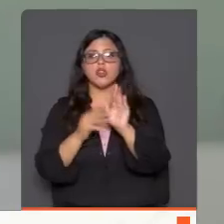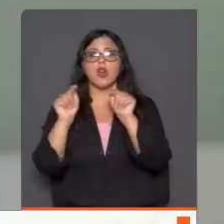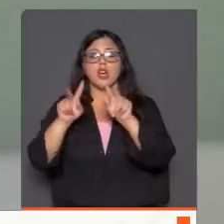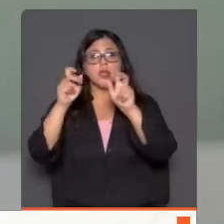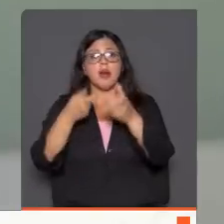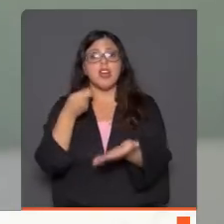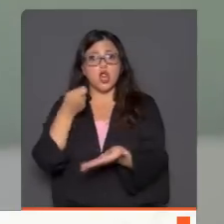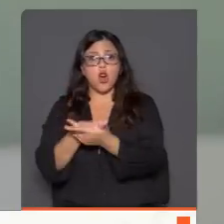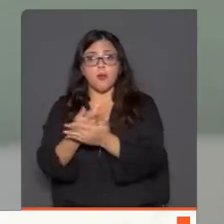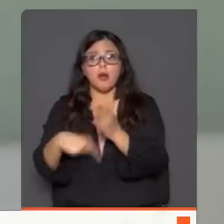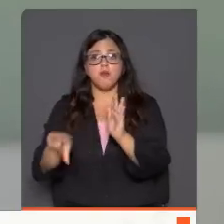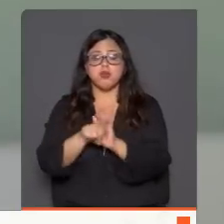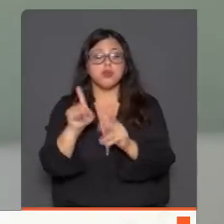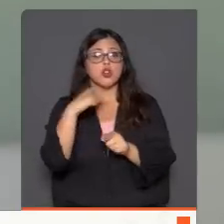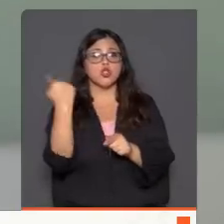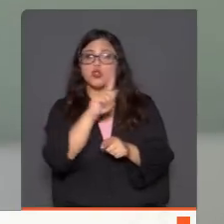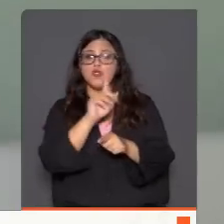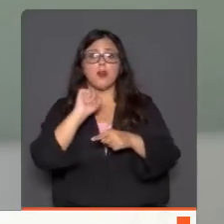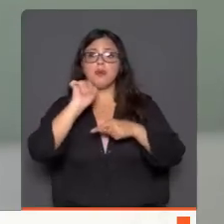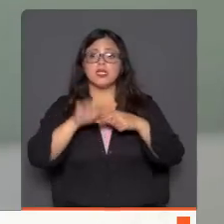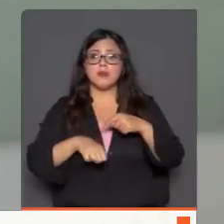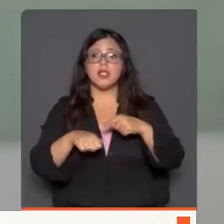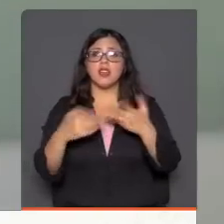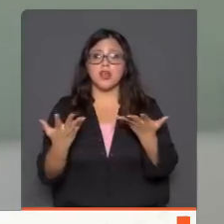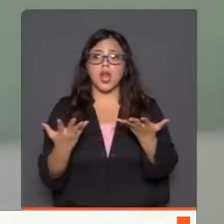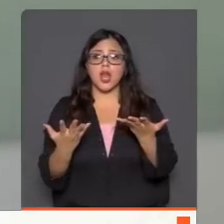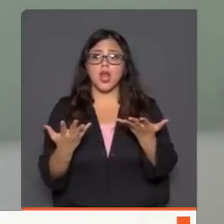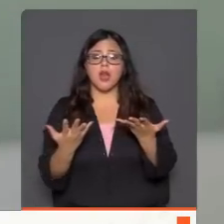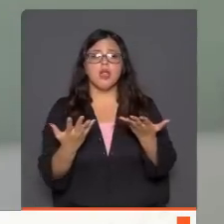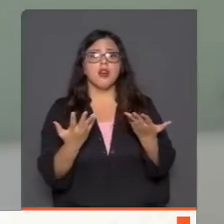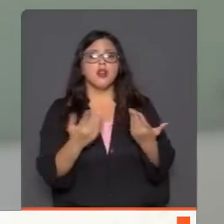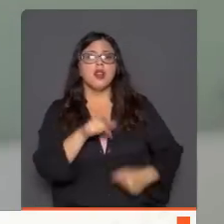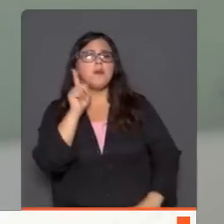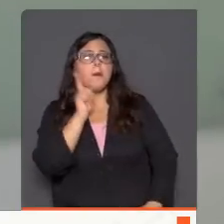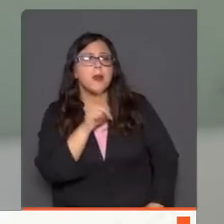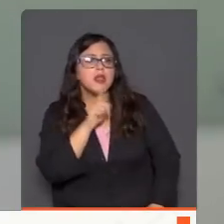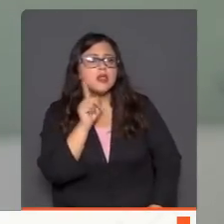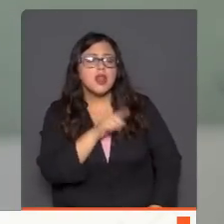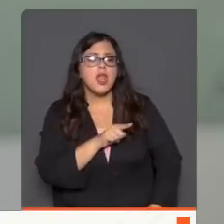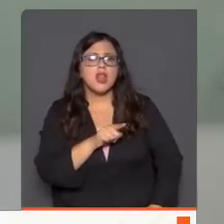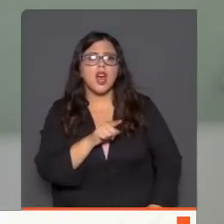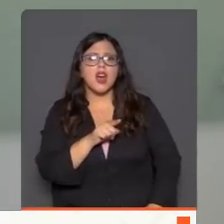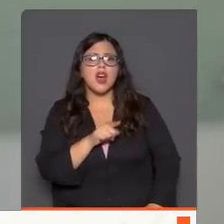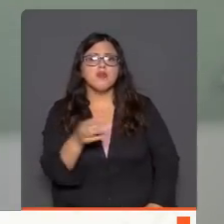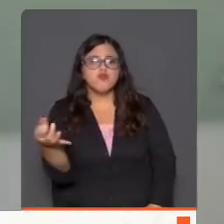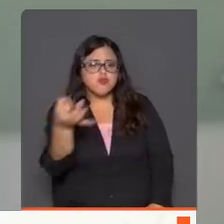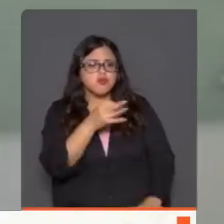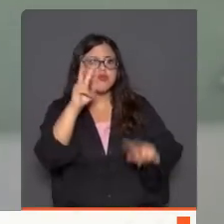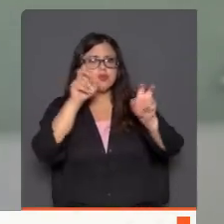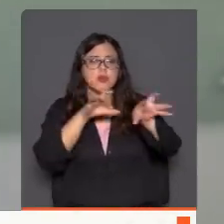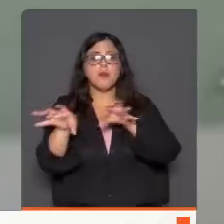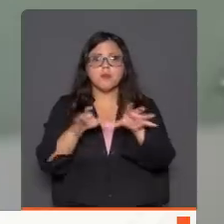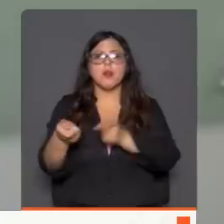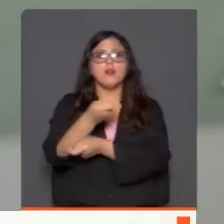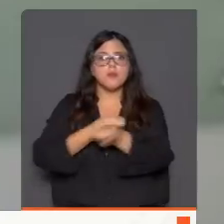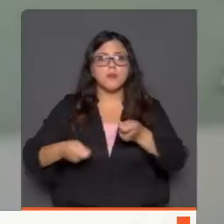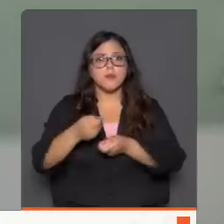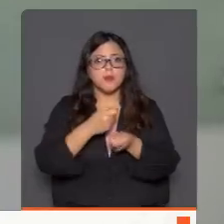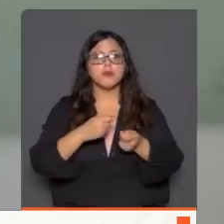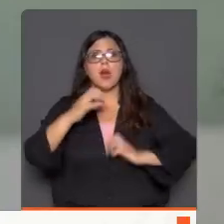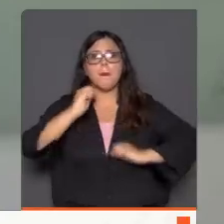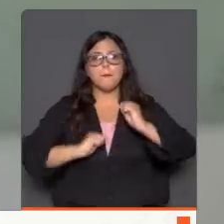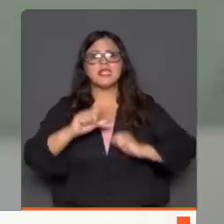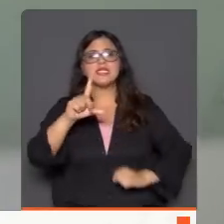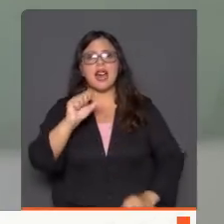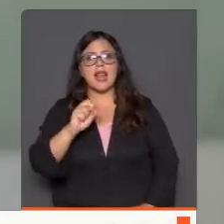No vamos a aceptar que se vengan a verter falsedades respecto a los productos que está comercializando La Polar. Y porque además